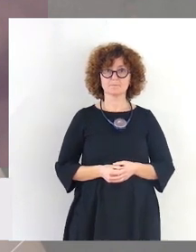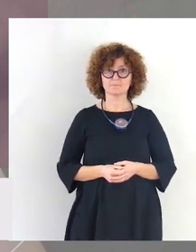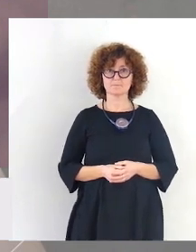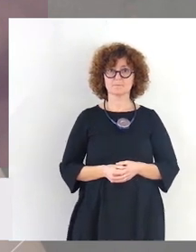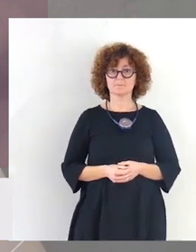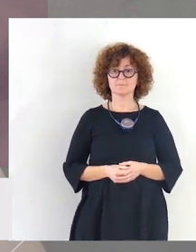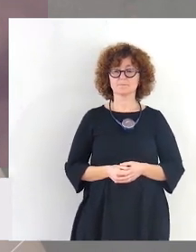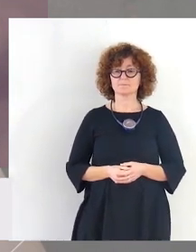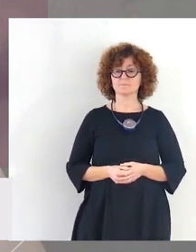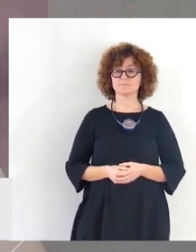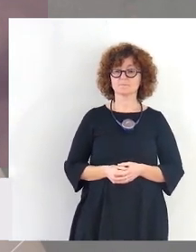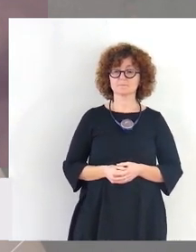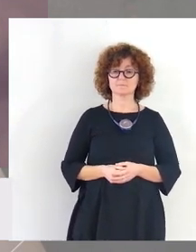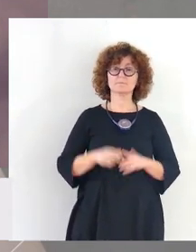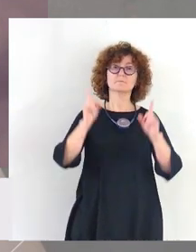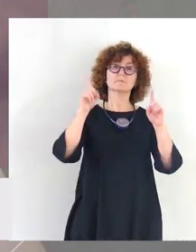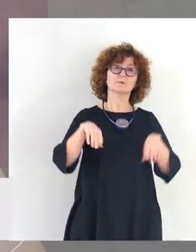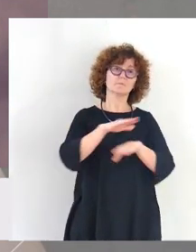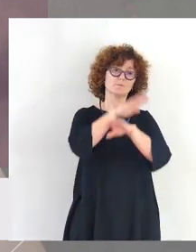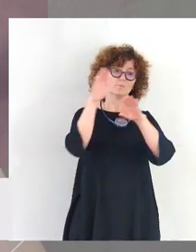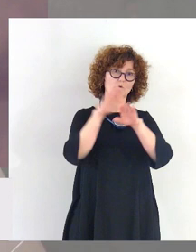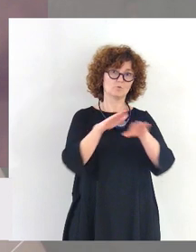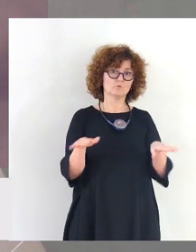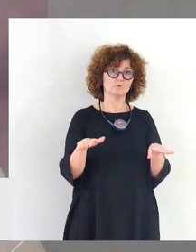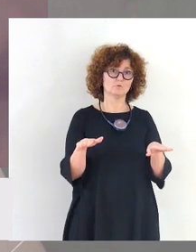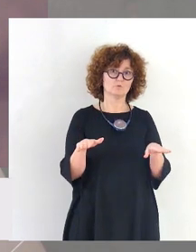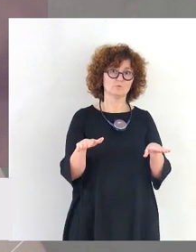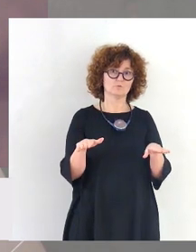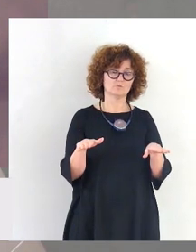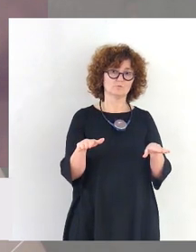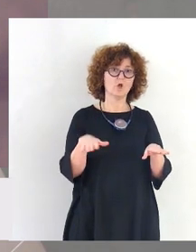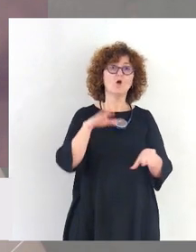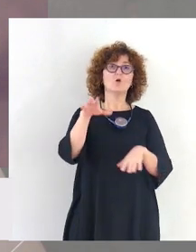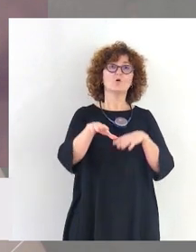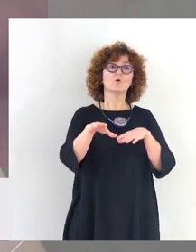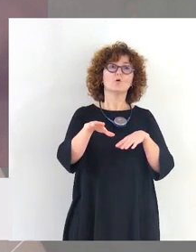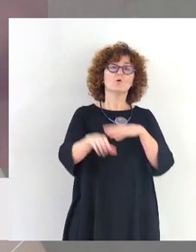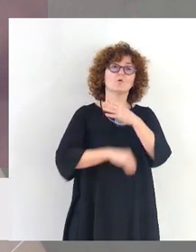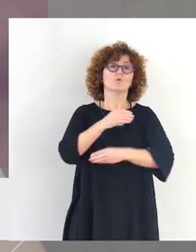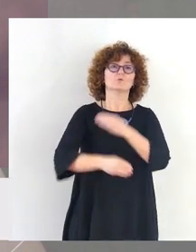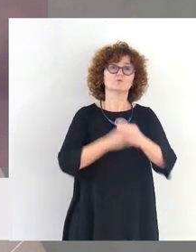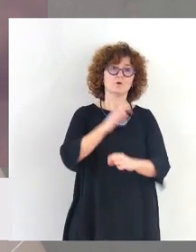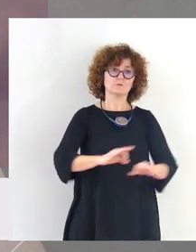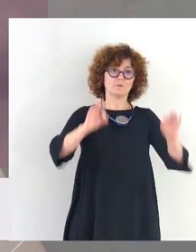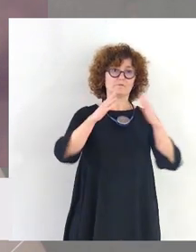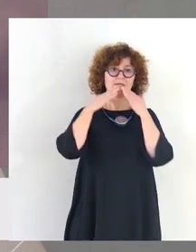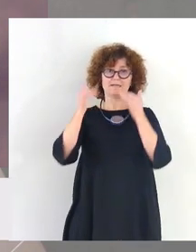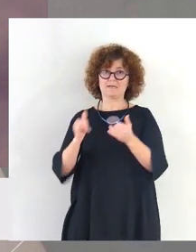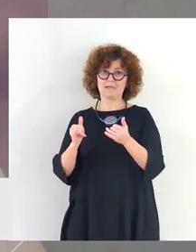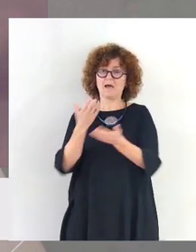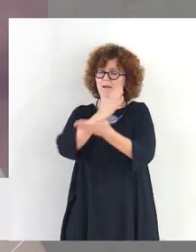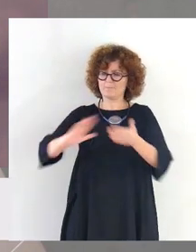último tiene el consumo específico de energías de energía que no sea energía